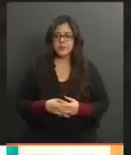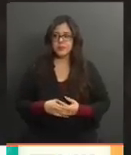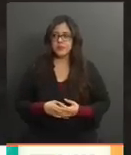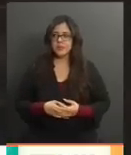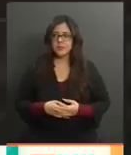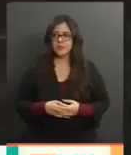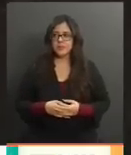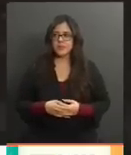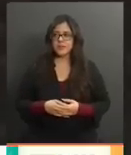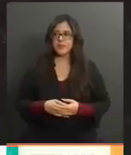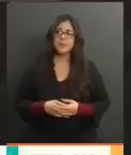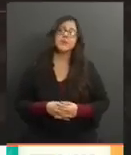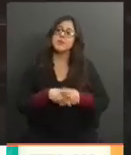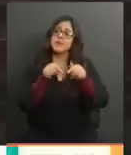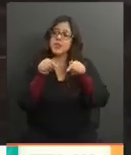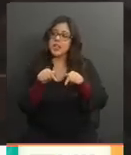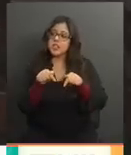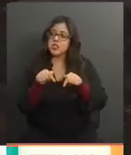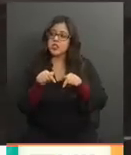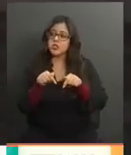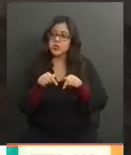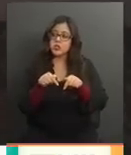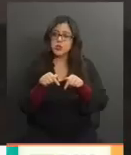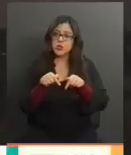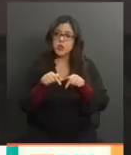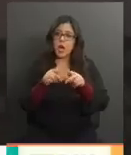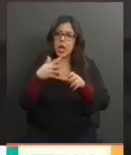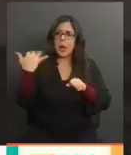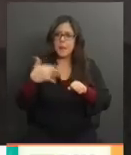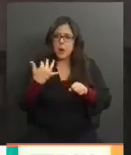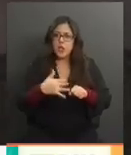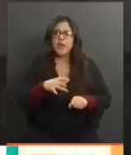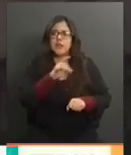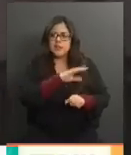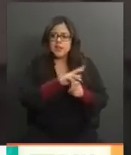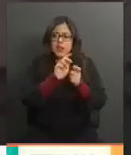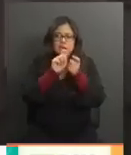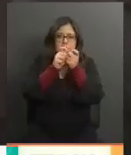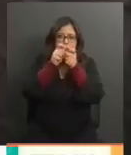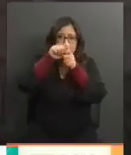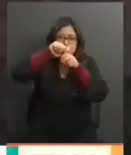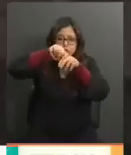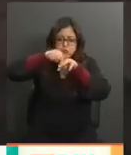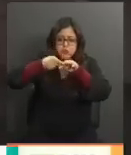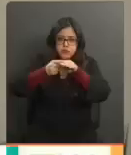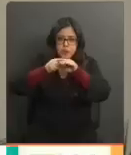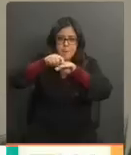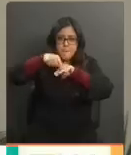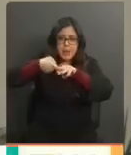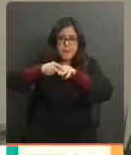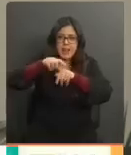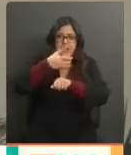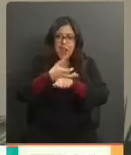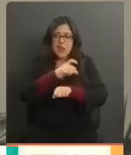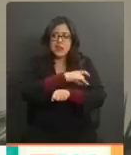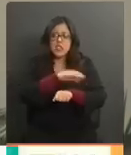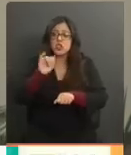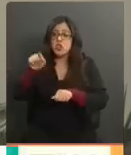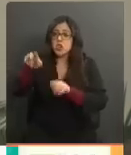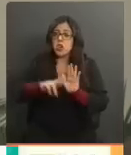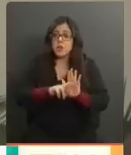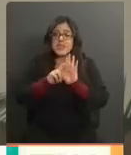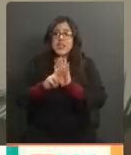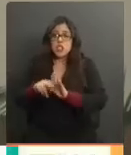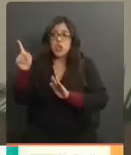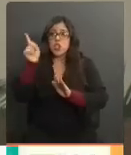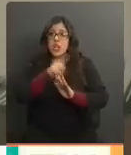Vamos. Esta debe ser una de las obras más importantes de mimbre que hay en Chile, sin ser yo un experto en el tema, sí, digamos. Esta es una representación de la Última